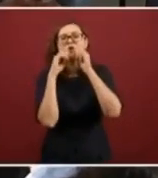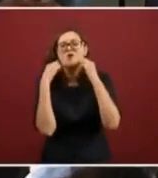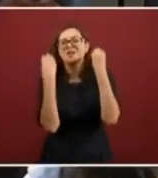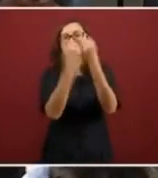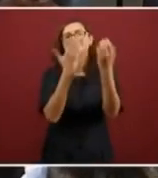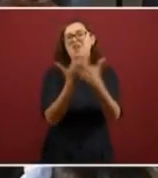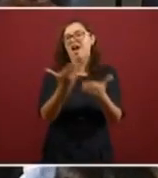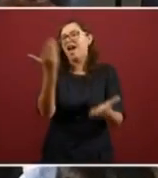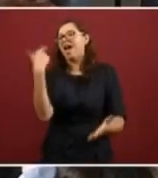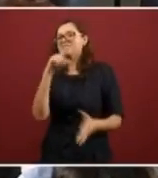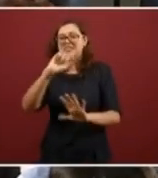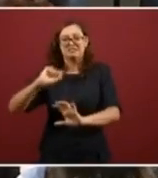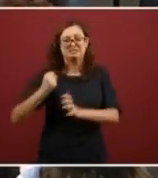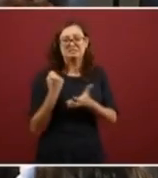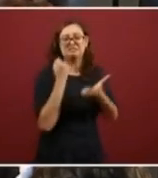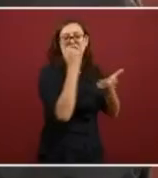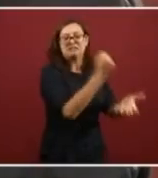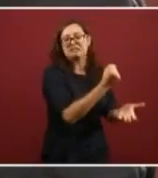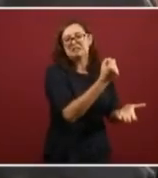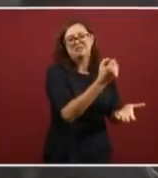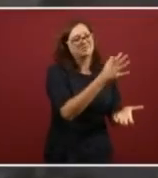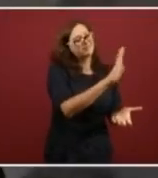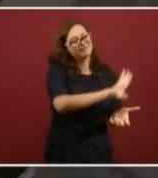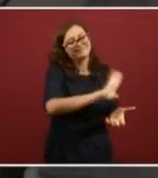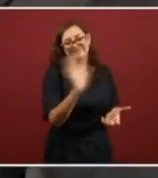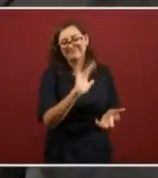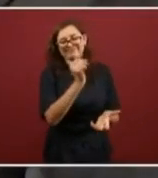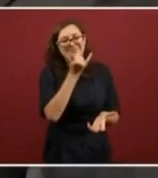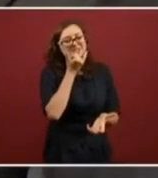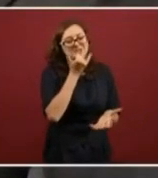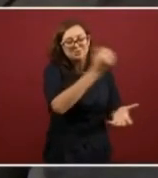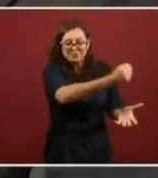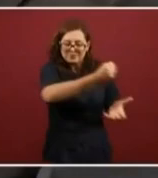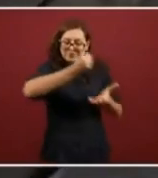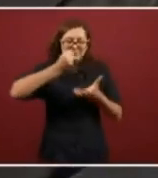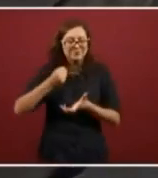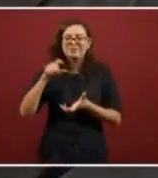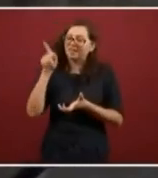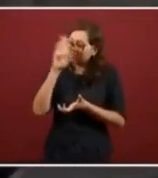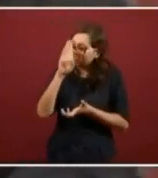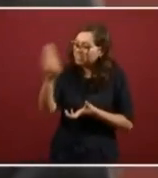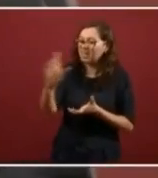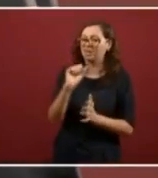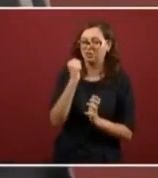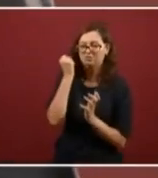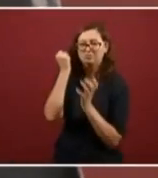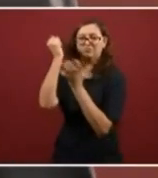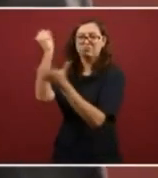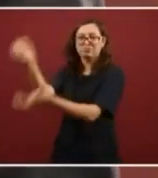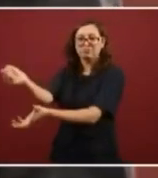es así, es de esta manera. Y también protestas